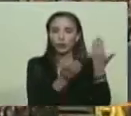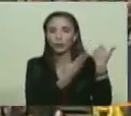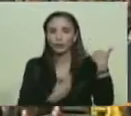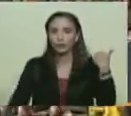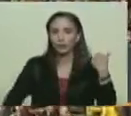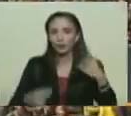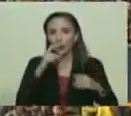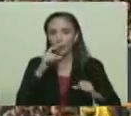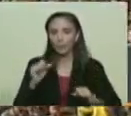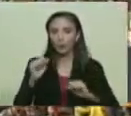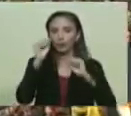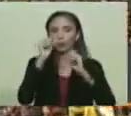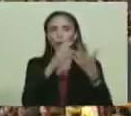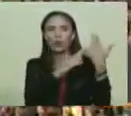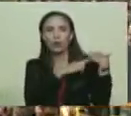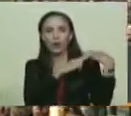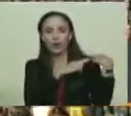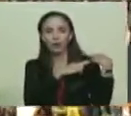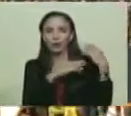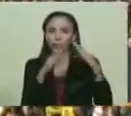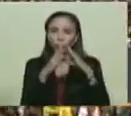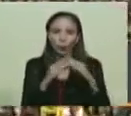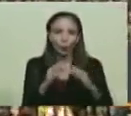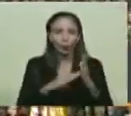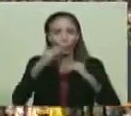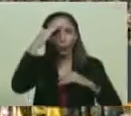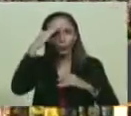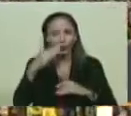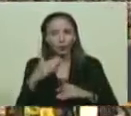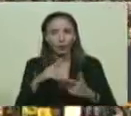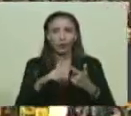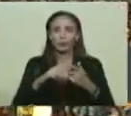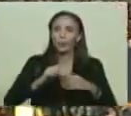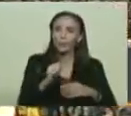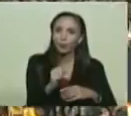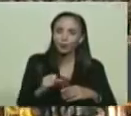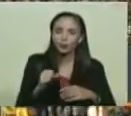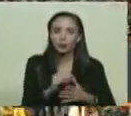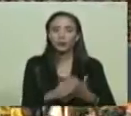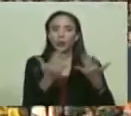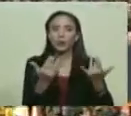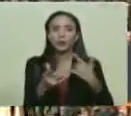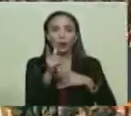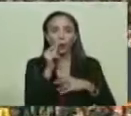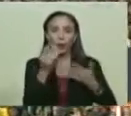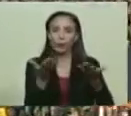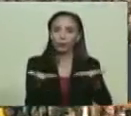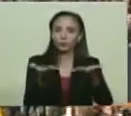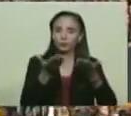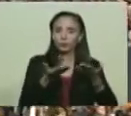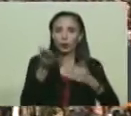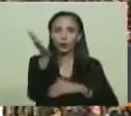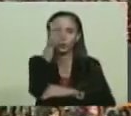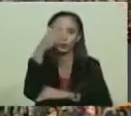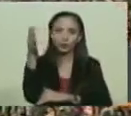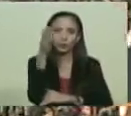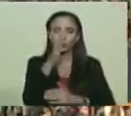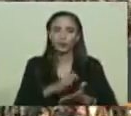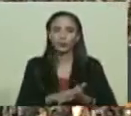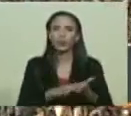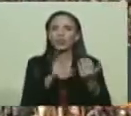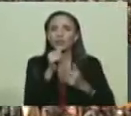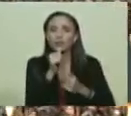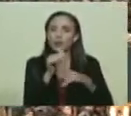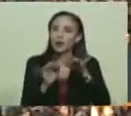Venezuela, comandante en jefe de la Fuerza Armada Nacional Bolivariana, por parte del ciudadano comisionado José García Pinto, secretario